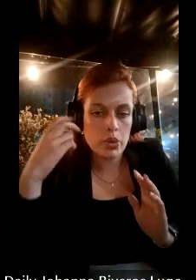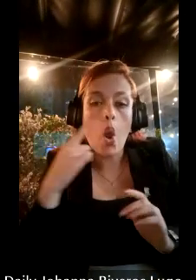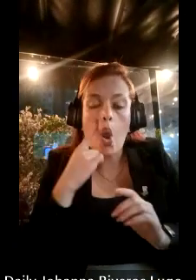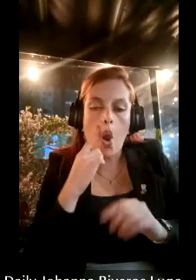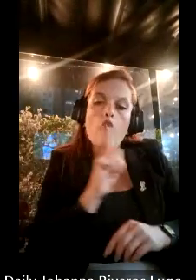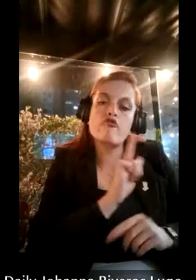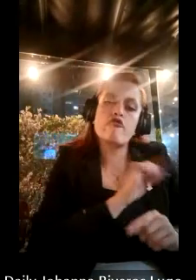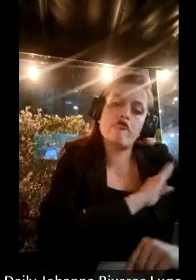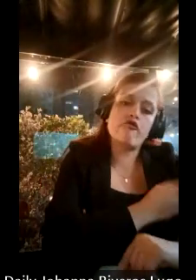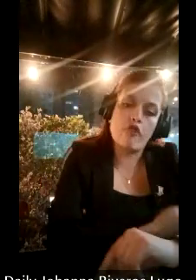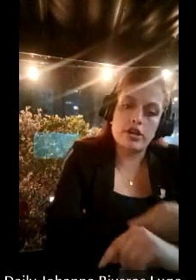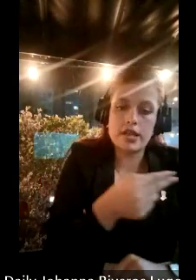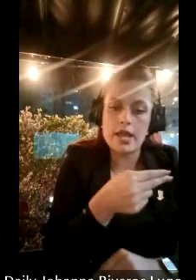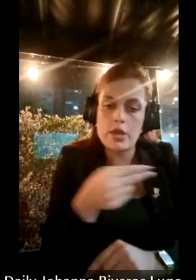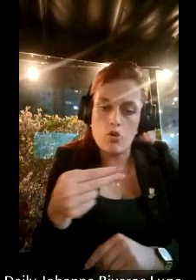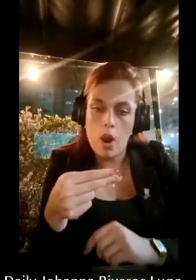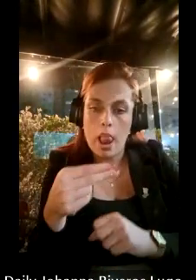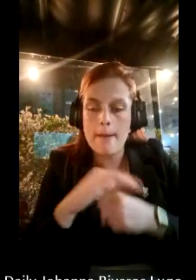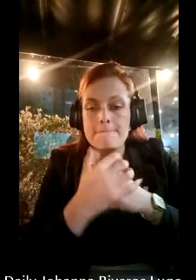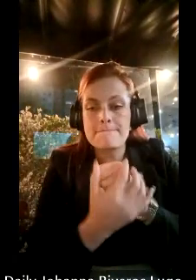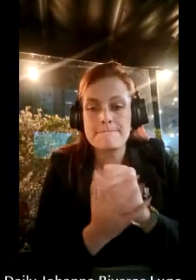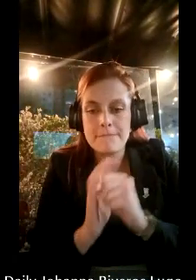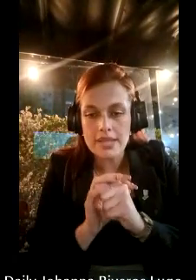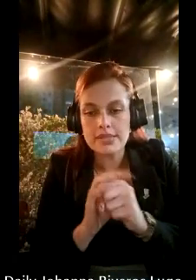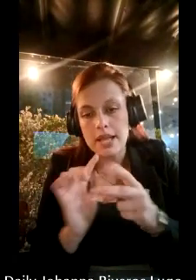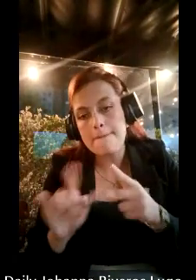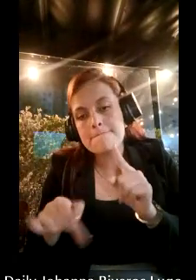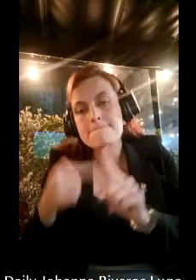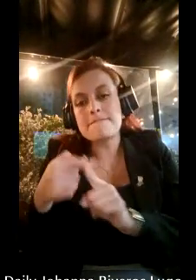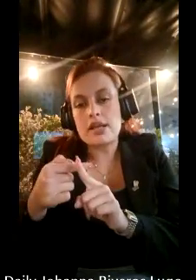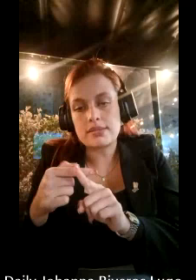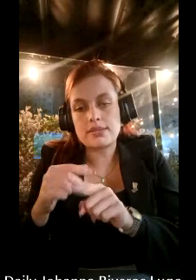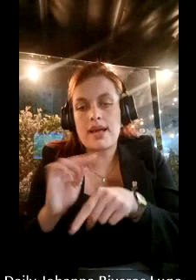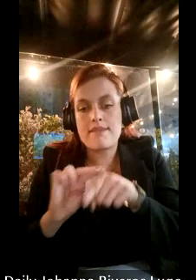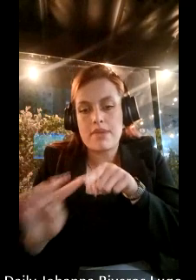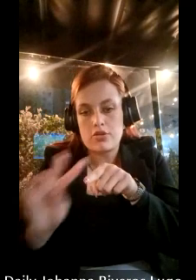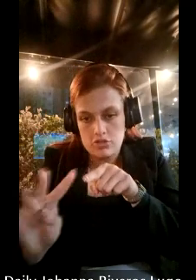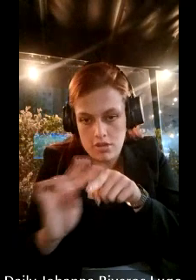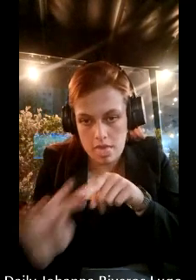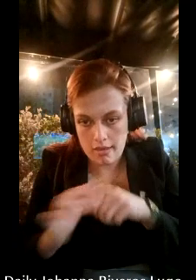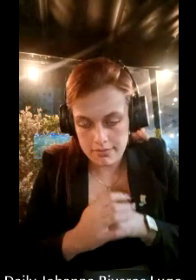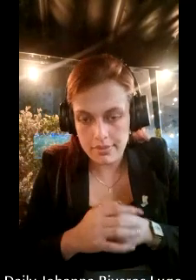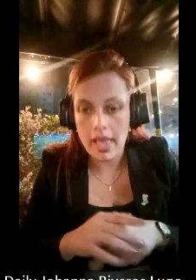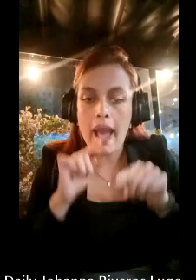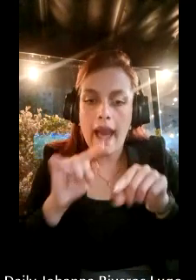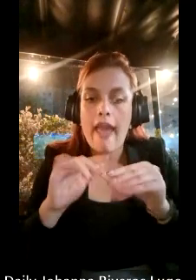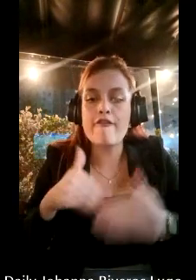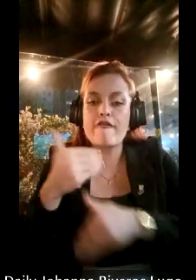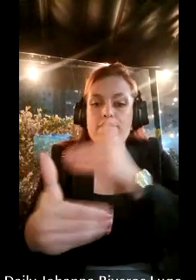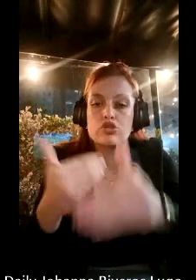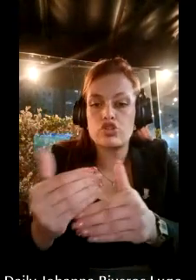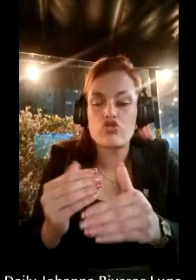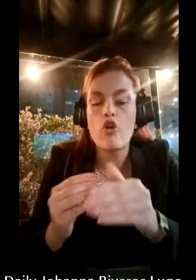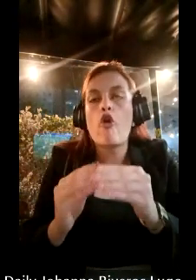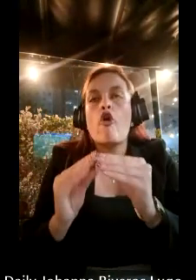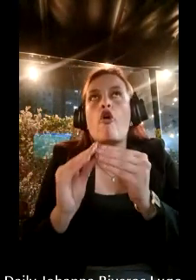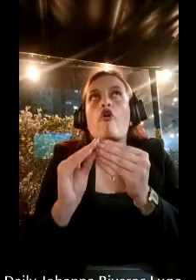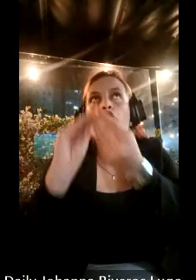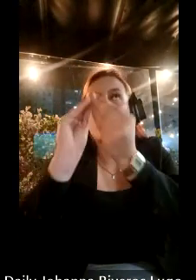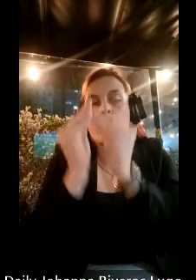de su masa y su aceleración. Esto se expresa con la fórmula fuerza igual a masa